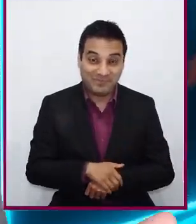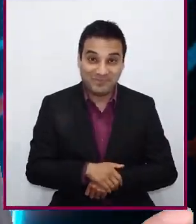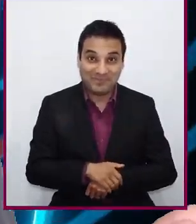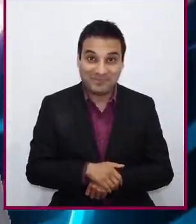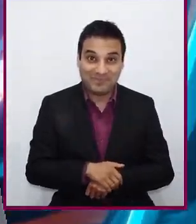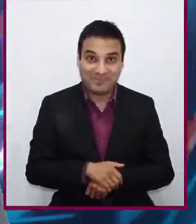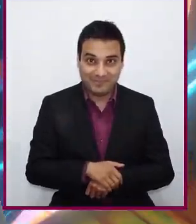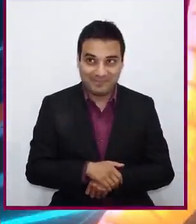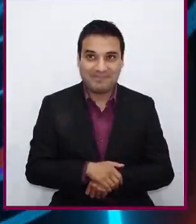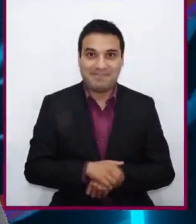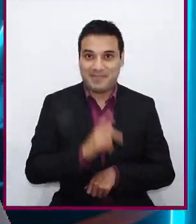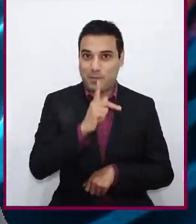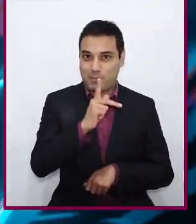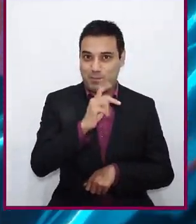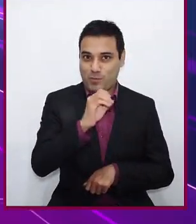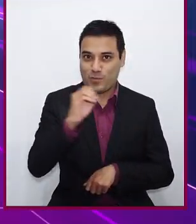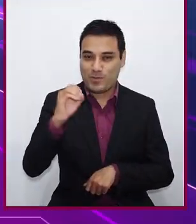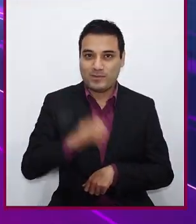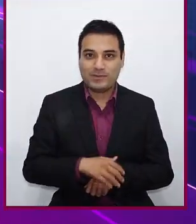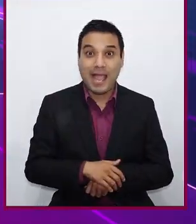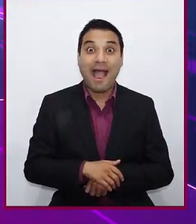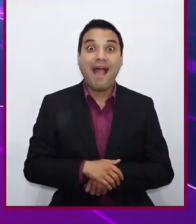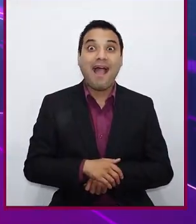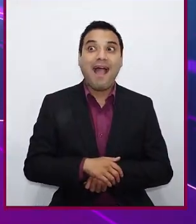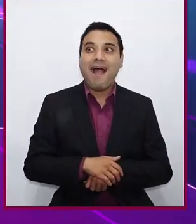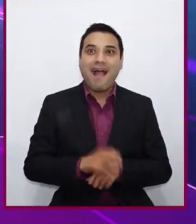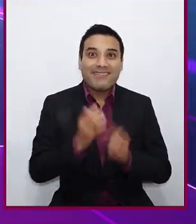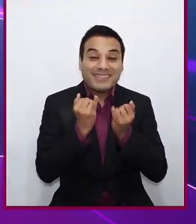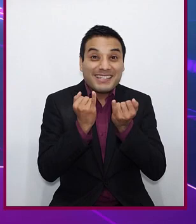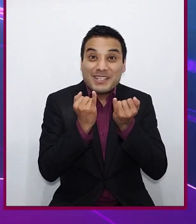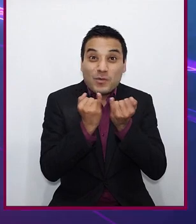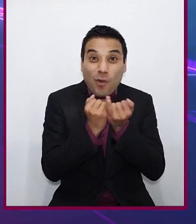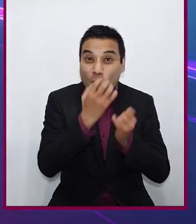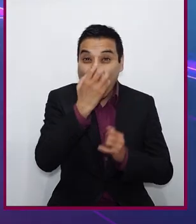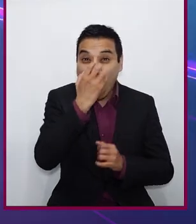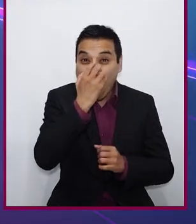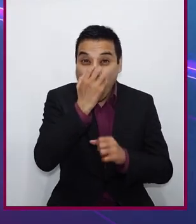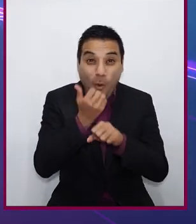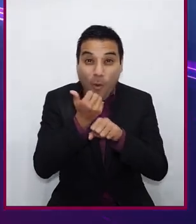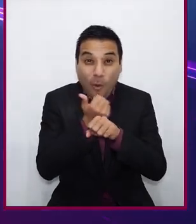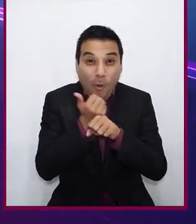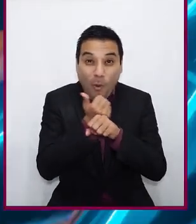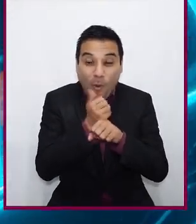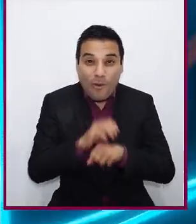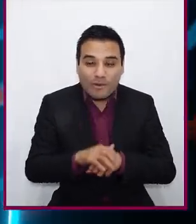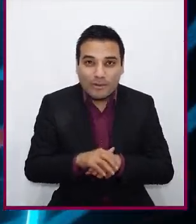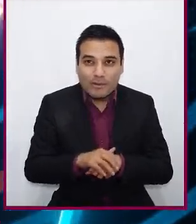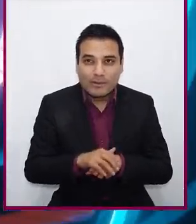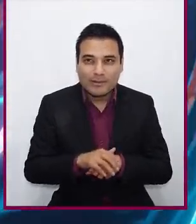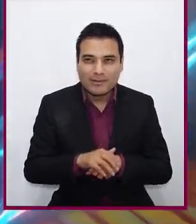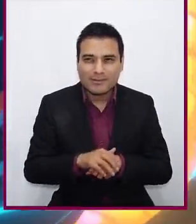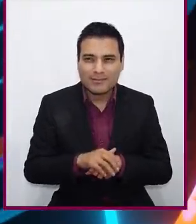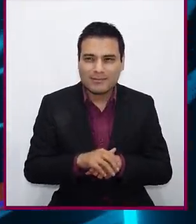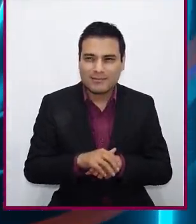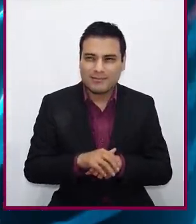no sé bien cómo se pronuncia como los numeritos de peluche que come bien